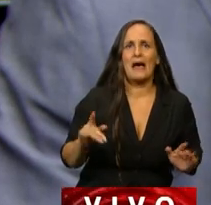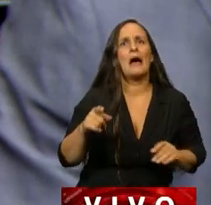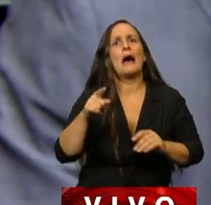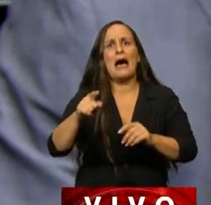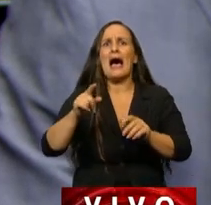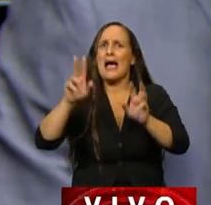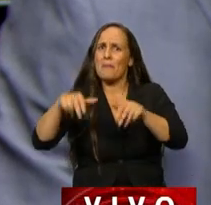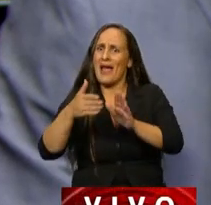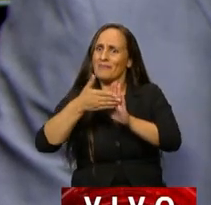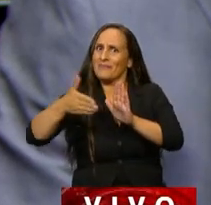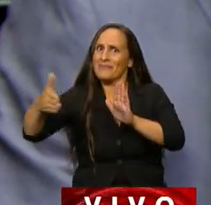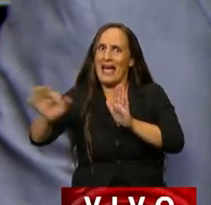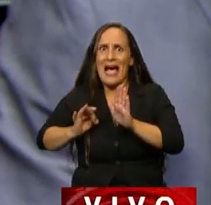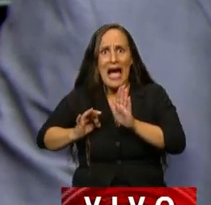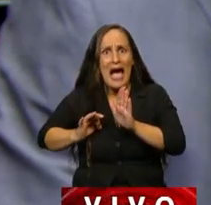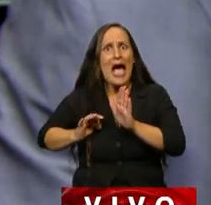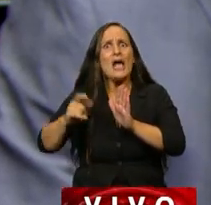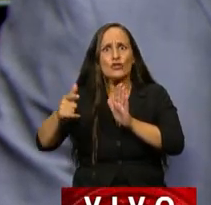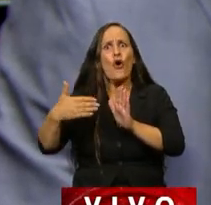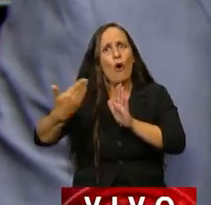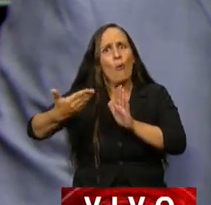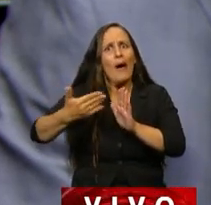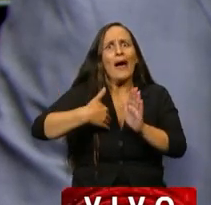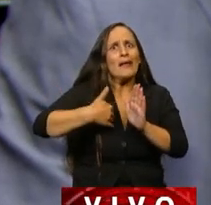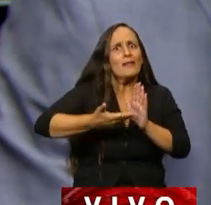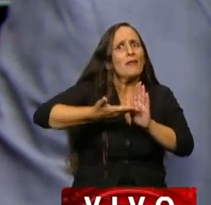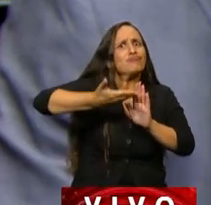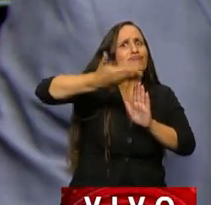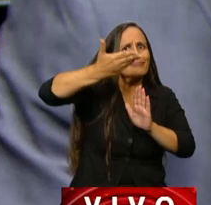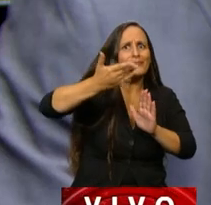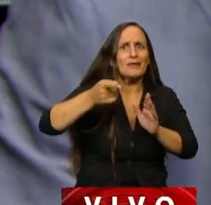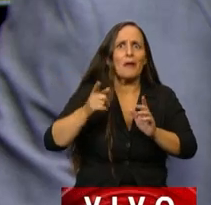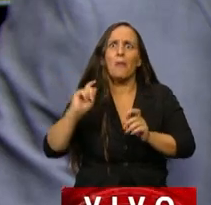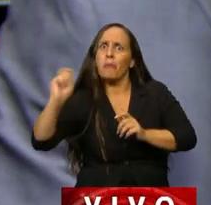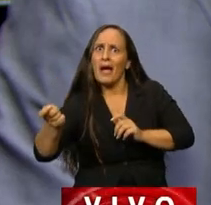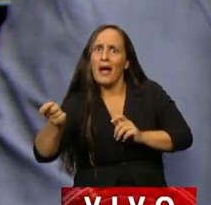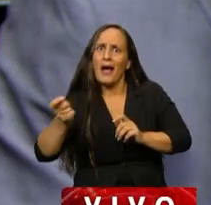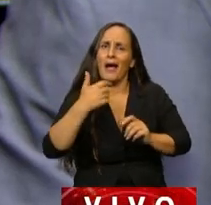del programa. ¿Esto qué significa? Que podemos sostener el crecimiento.